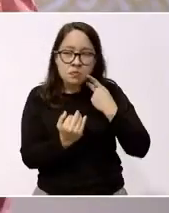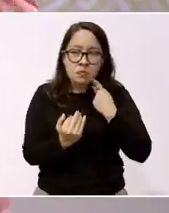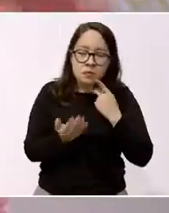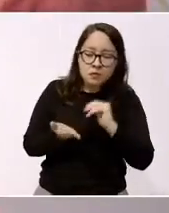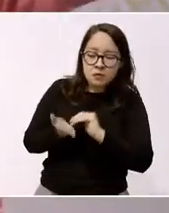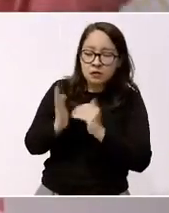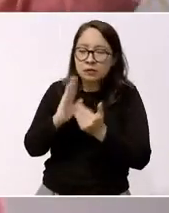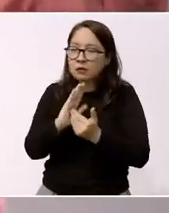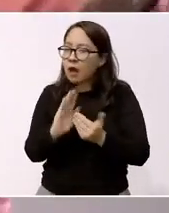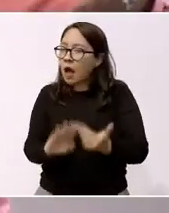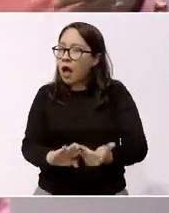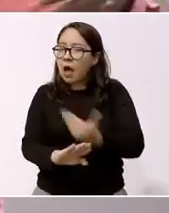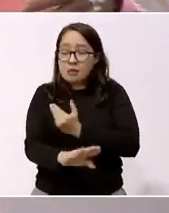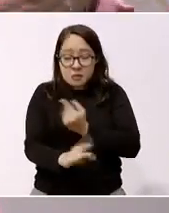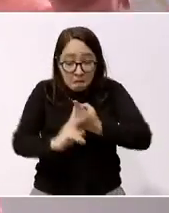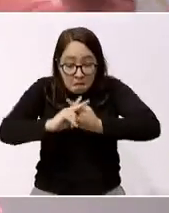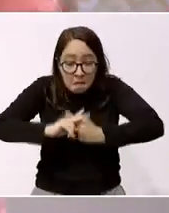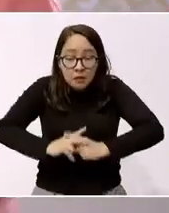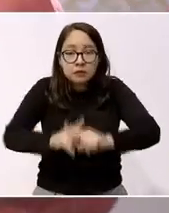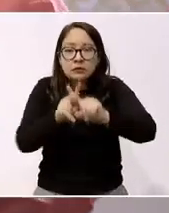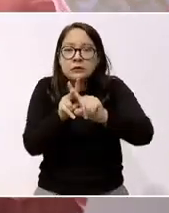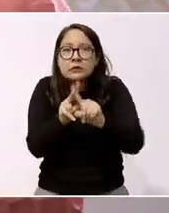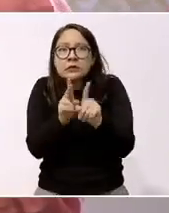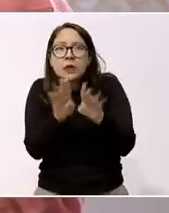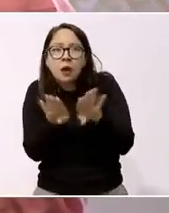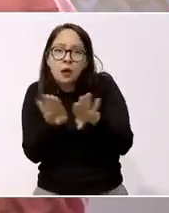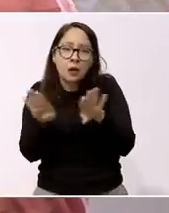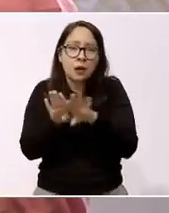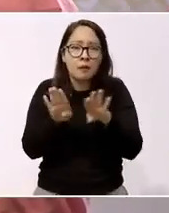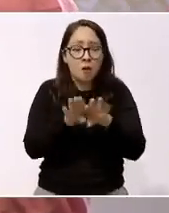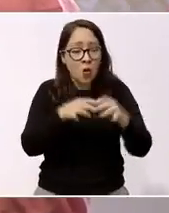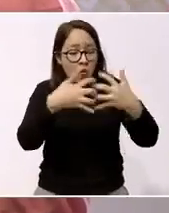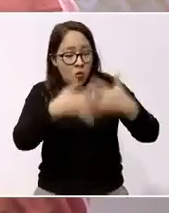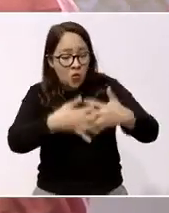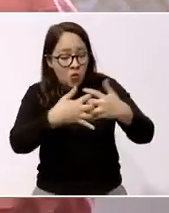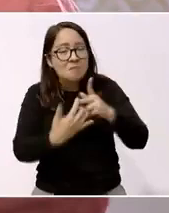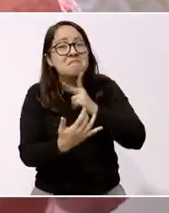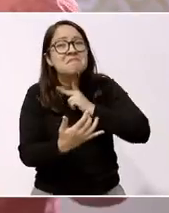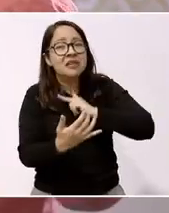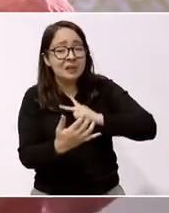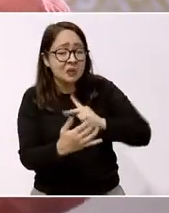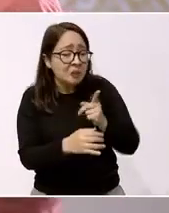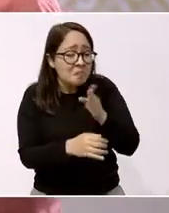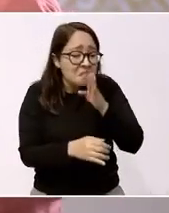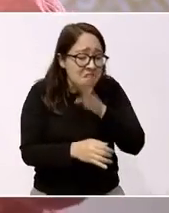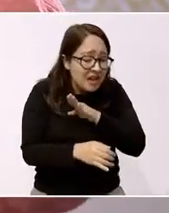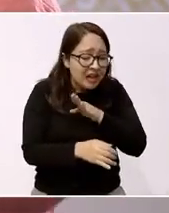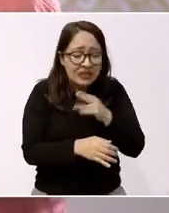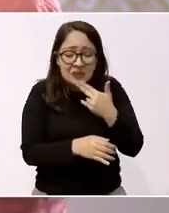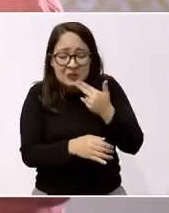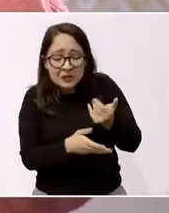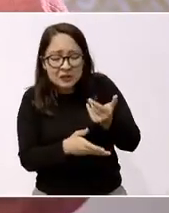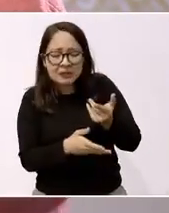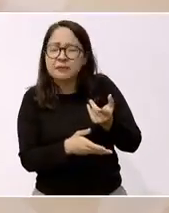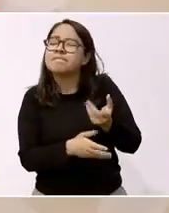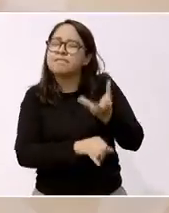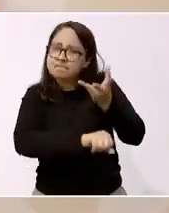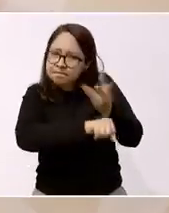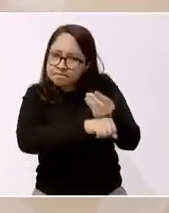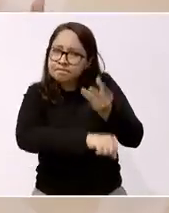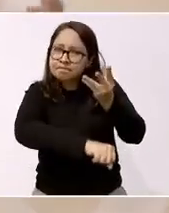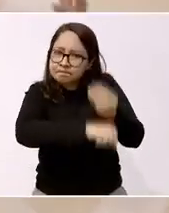principio reparar las refinerías y empezamos a invertir,